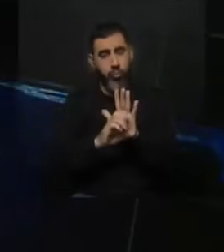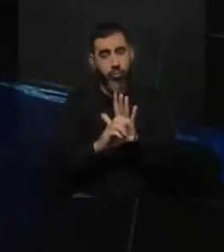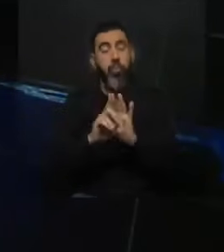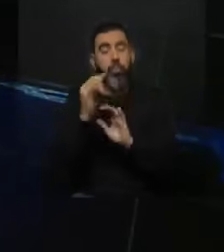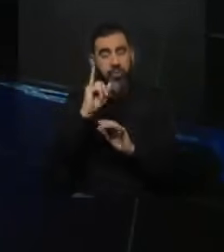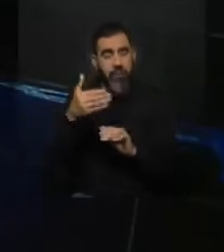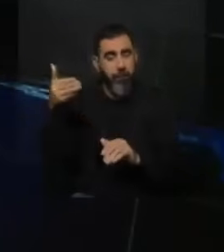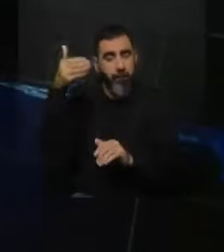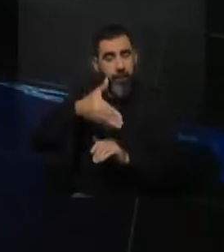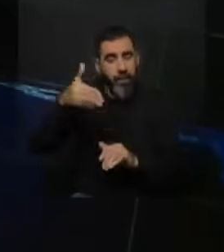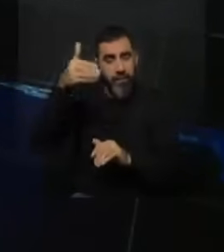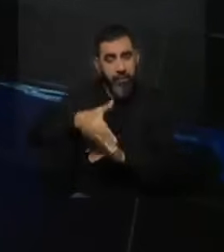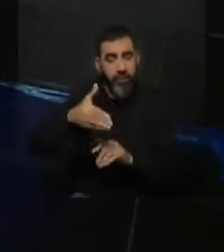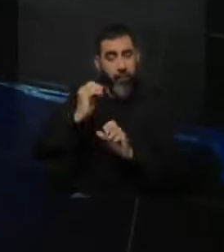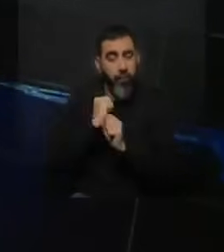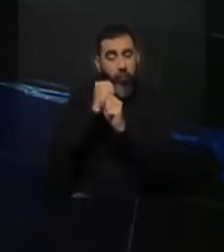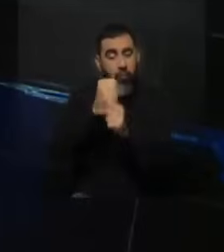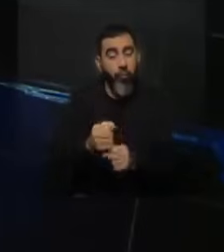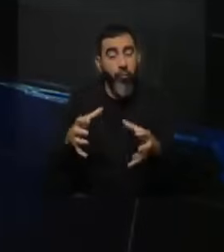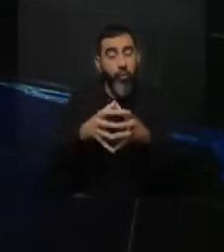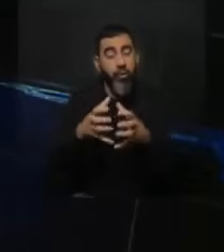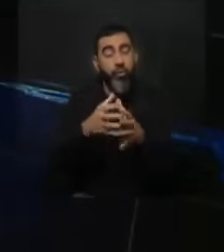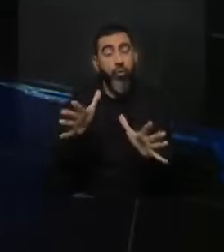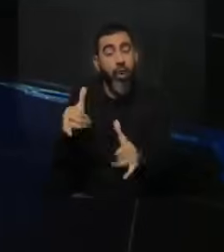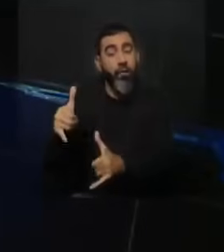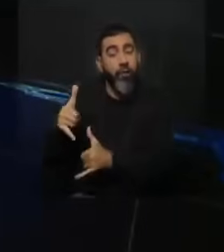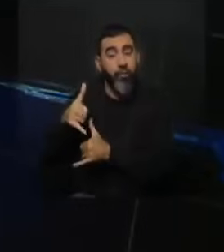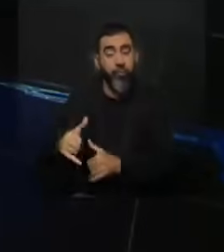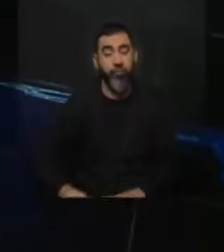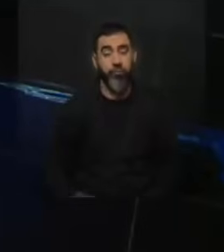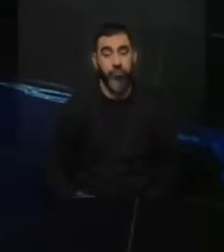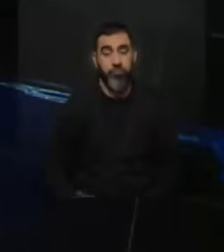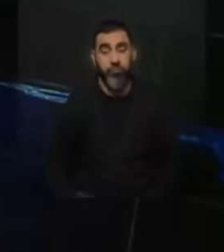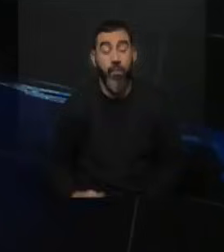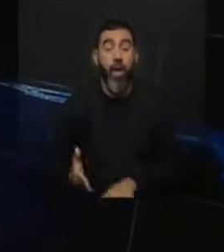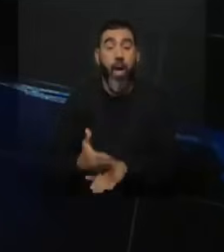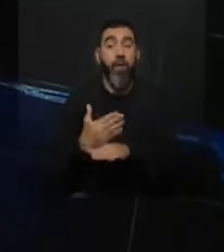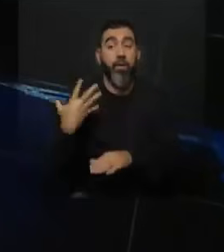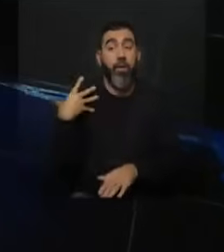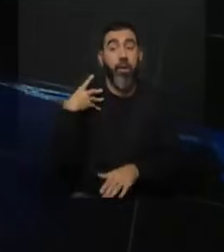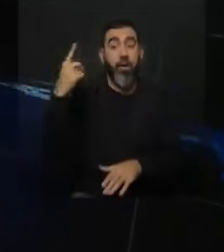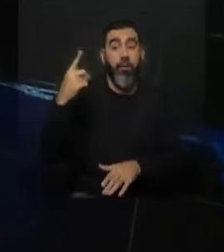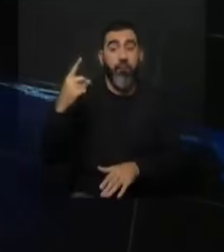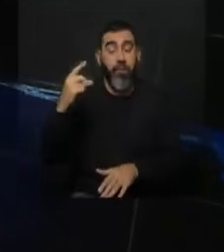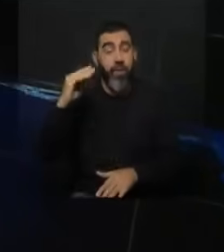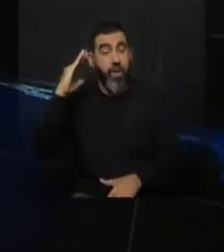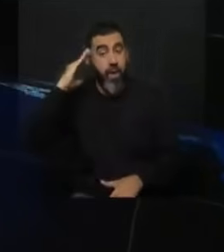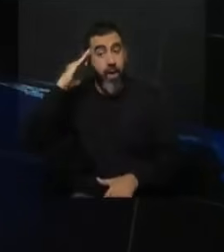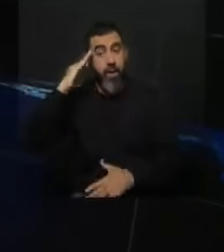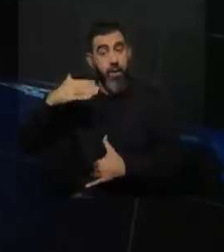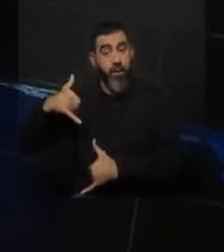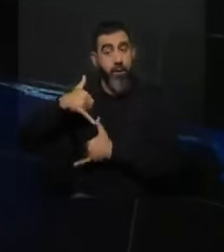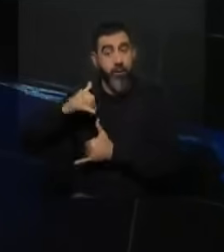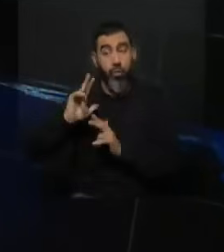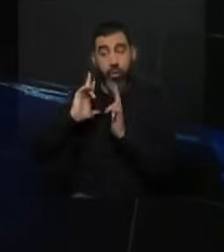participó activamente en la fundación de Cabildo abierto mientras era comandante en jefe del ejército esto según